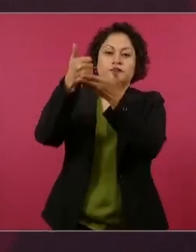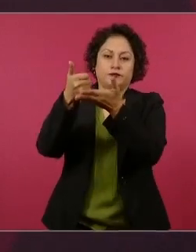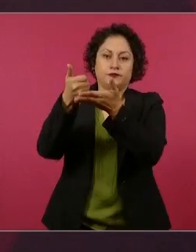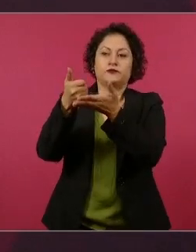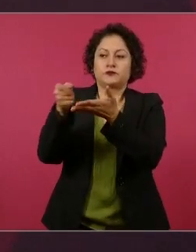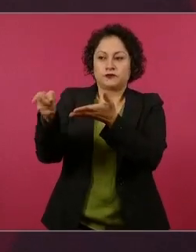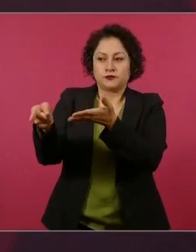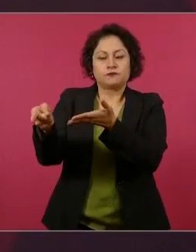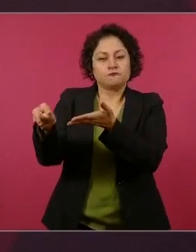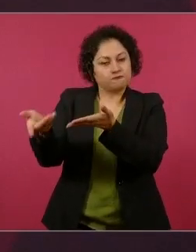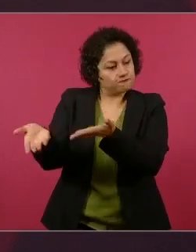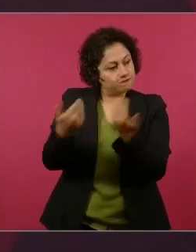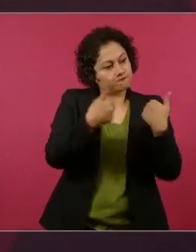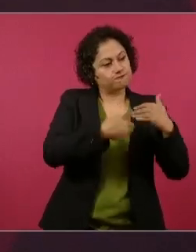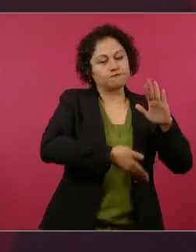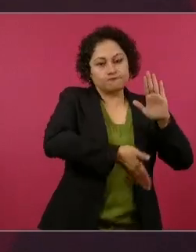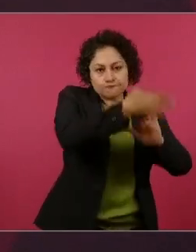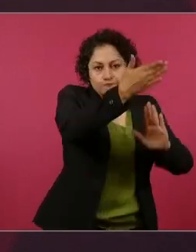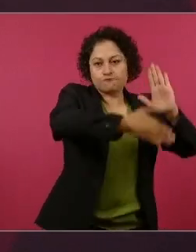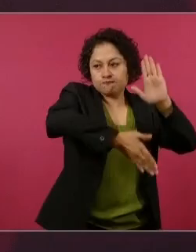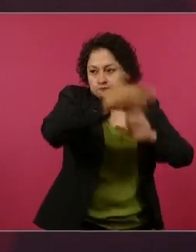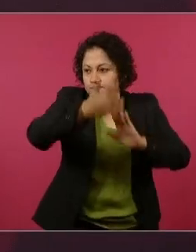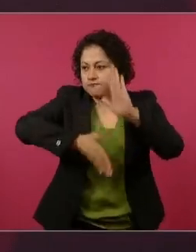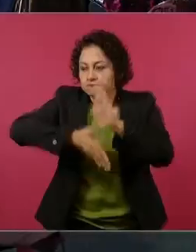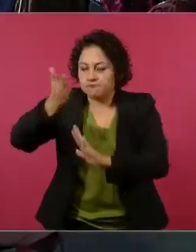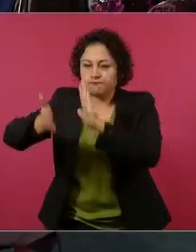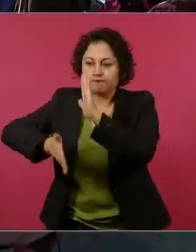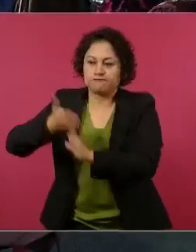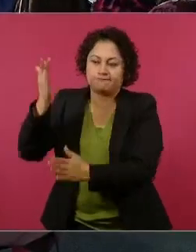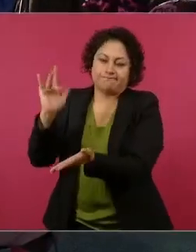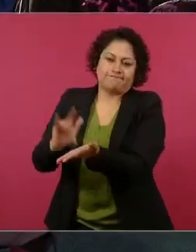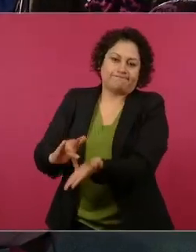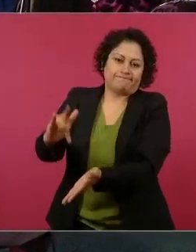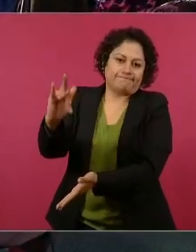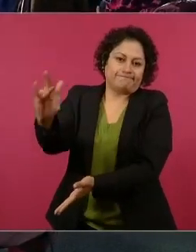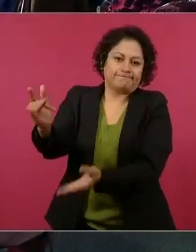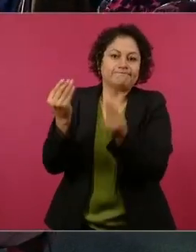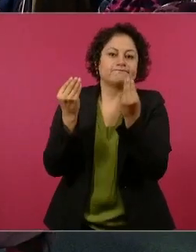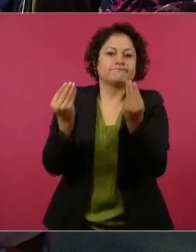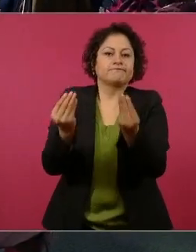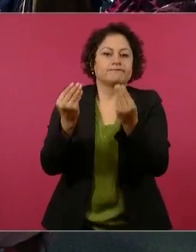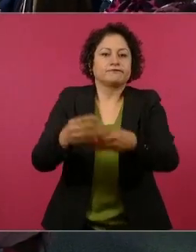que les agradecemos mucho. ¿Y cuánto costaron?